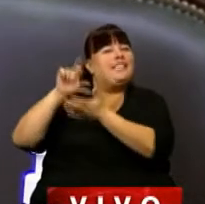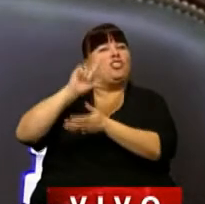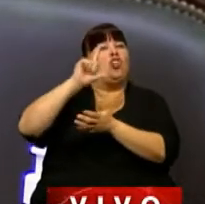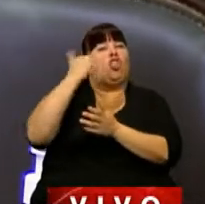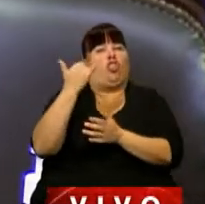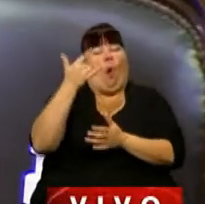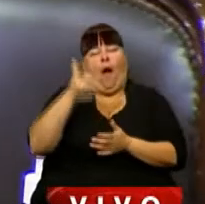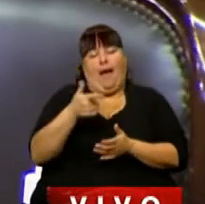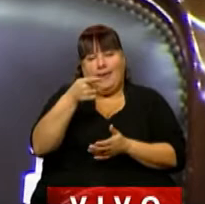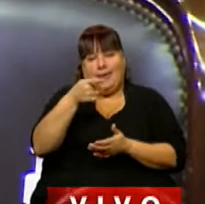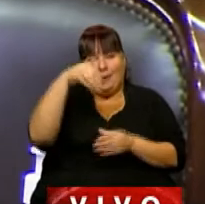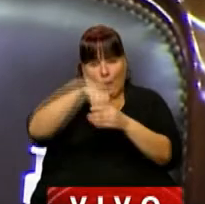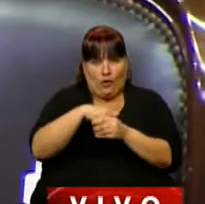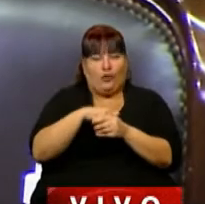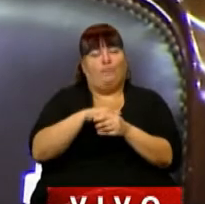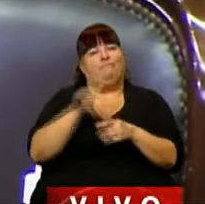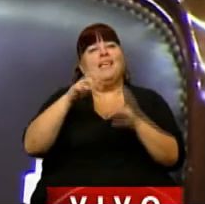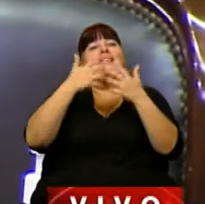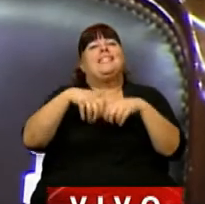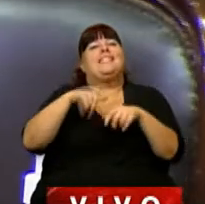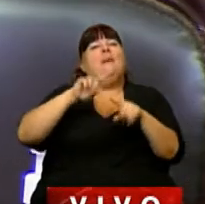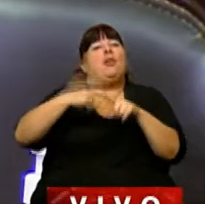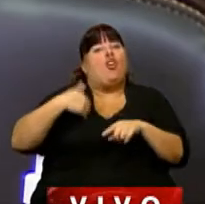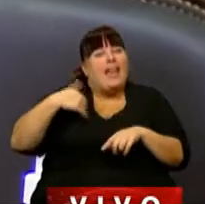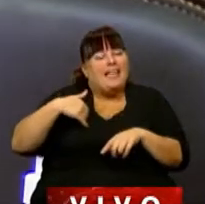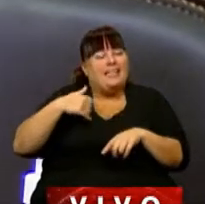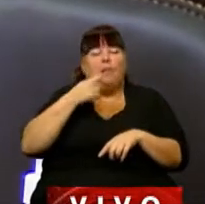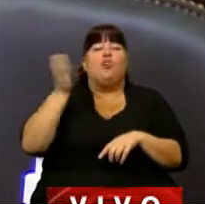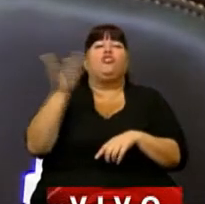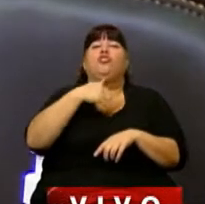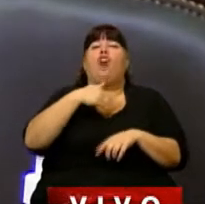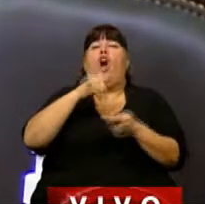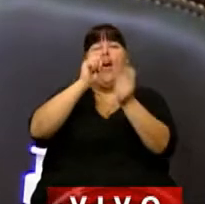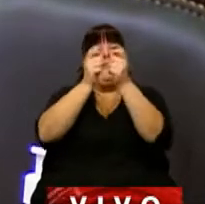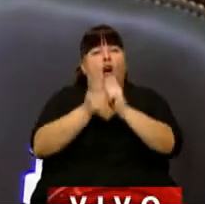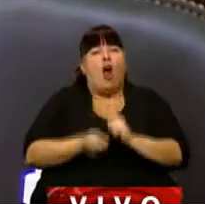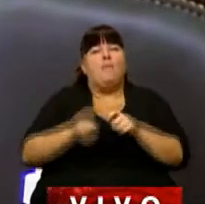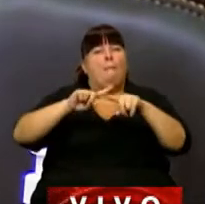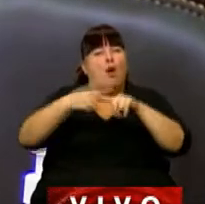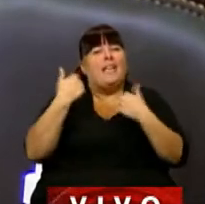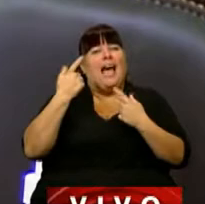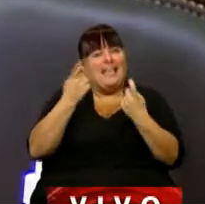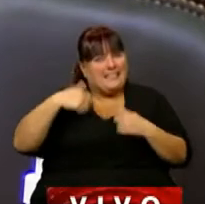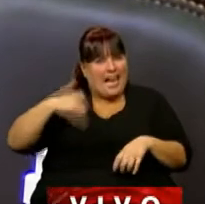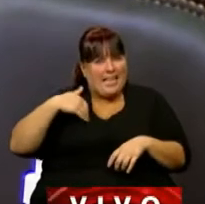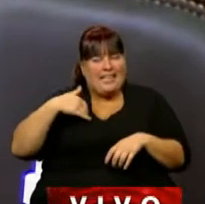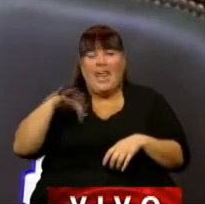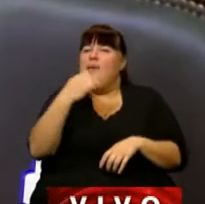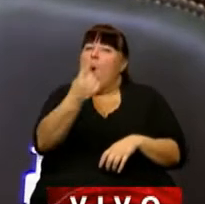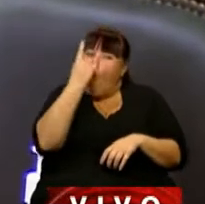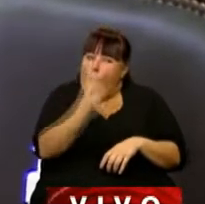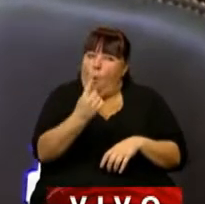nos interpela como sistema político argentino que de toda la agenda de las reformas políticas que el país necesita, haya una que